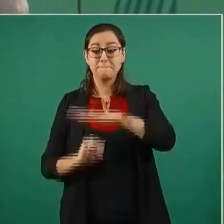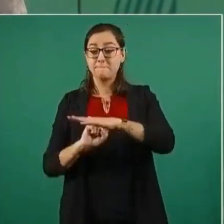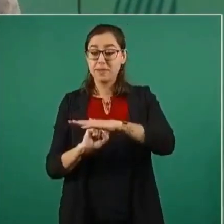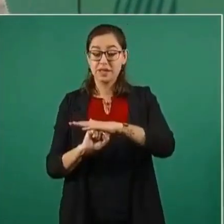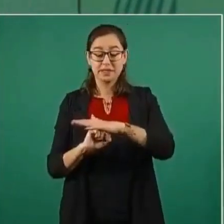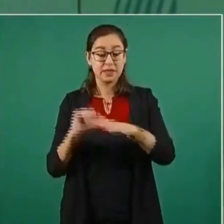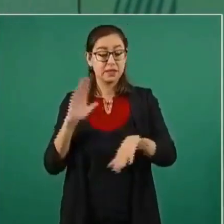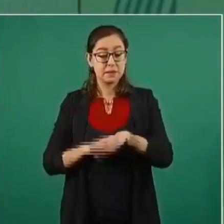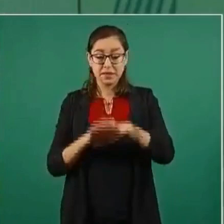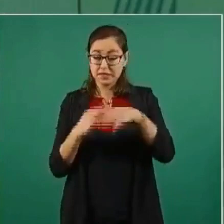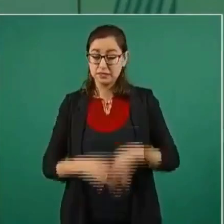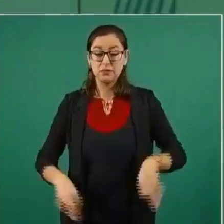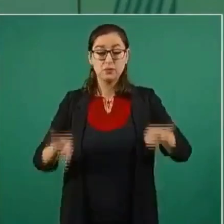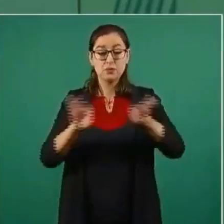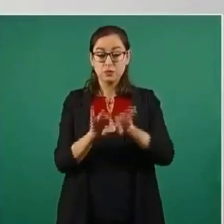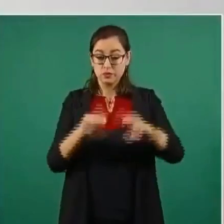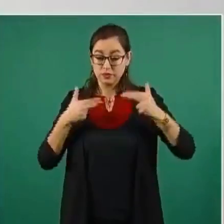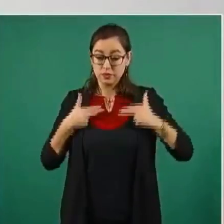Así como